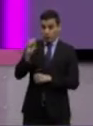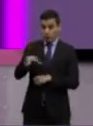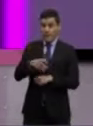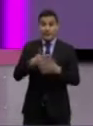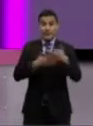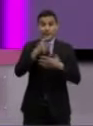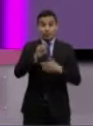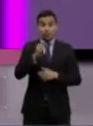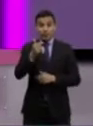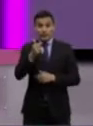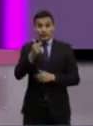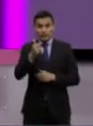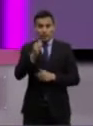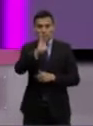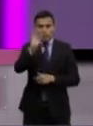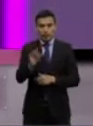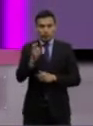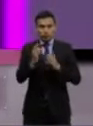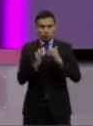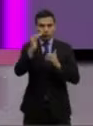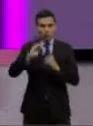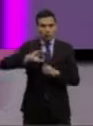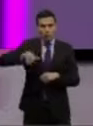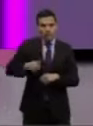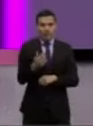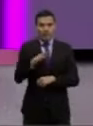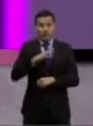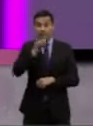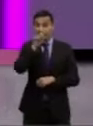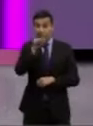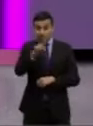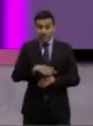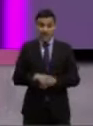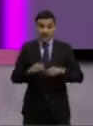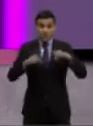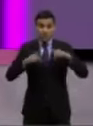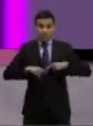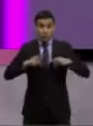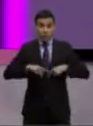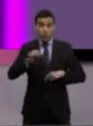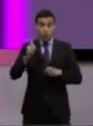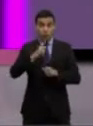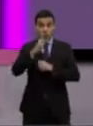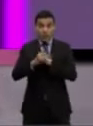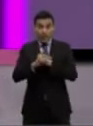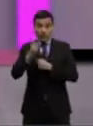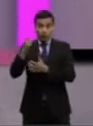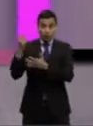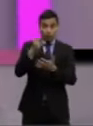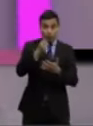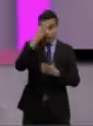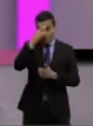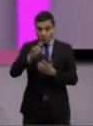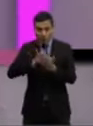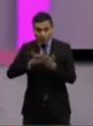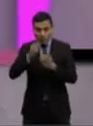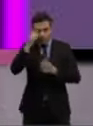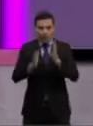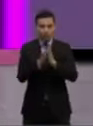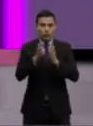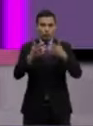15.6%. Asimismo, también la inversión extranjera, la más alta. Eso quiere decir que México es un país que le